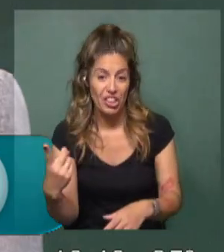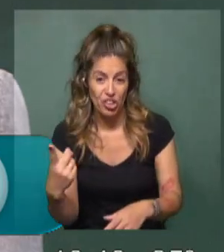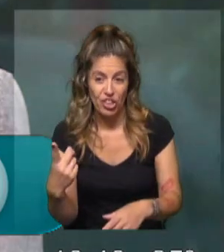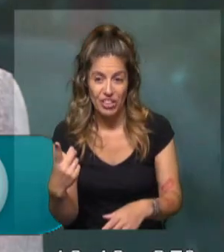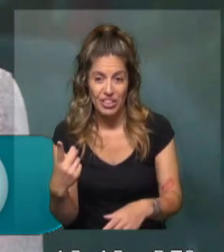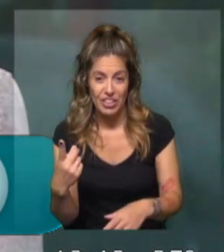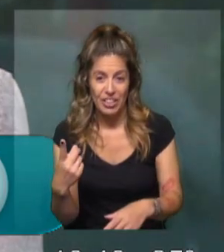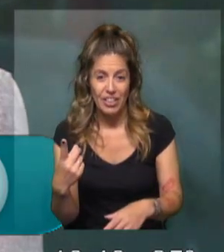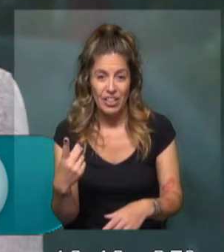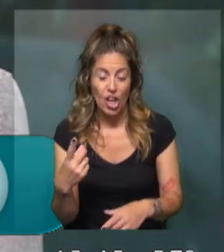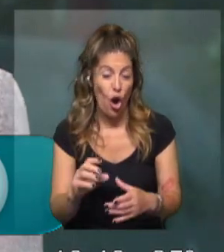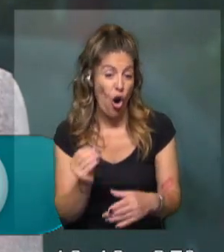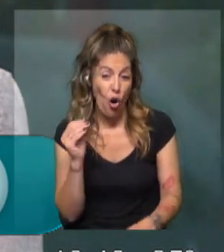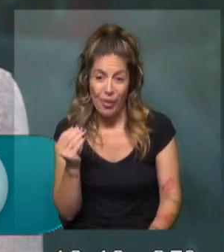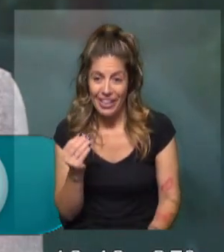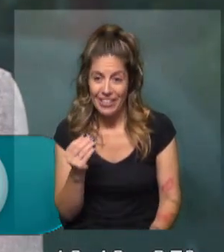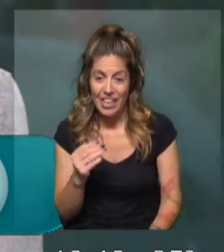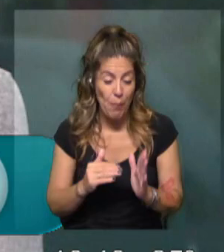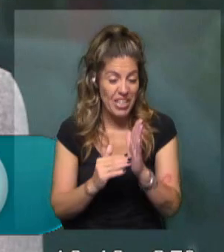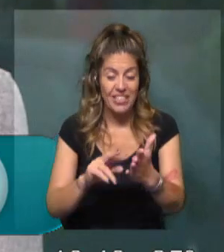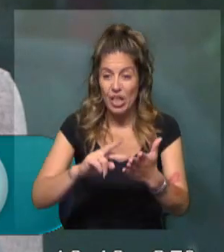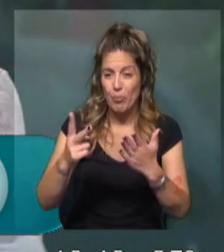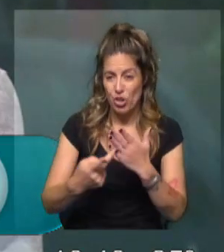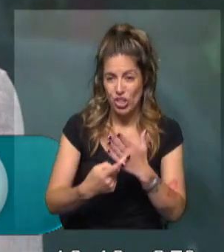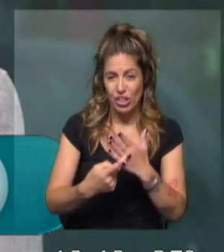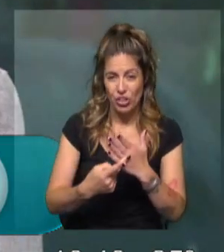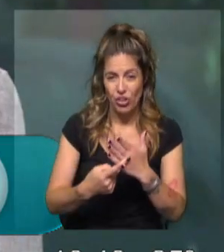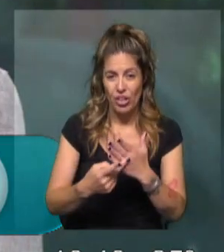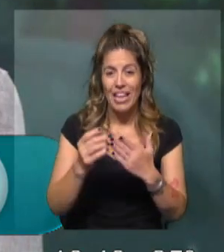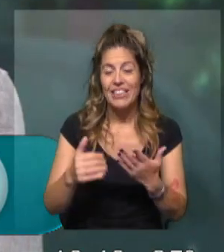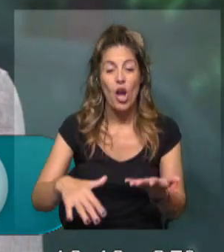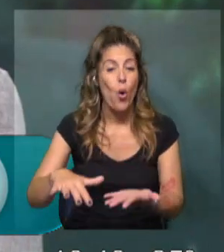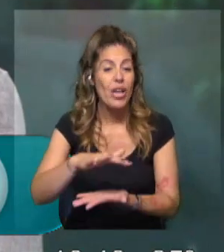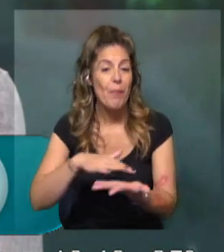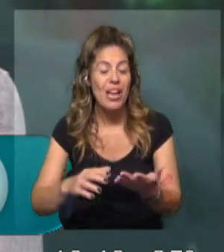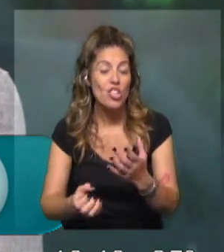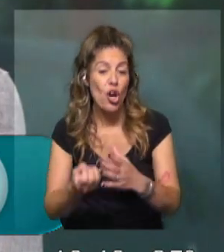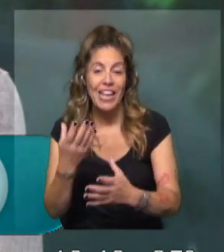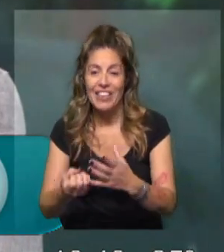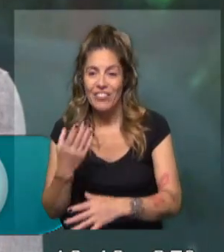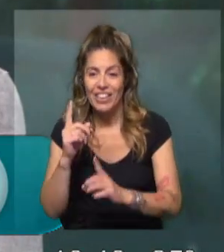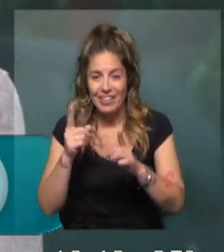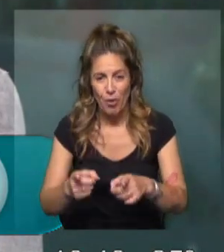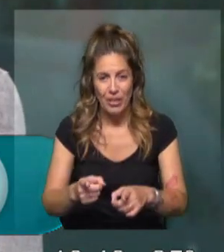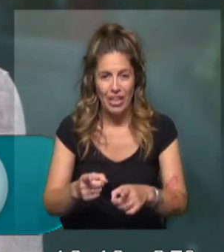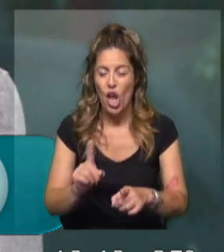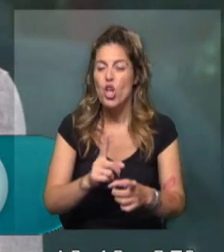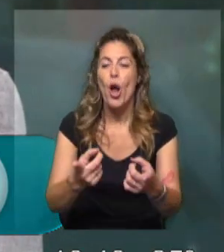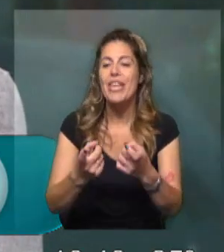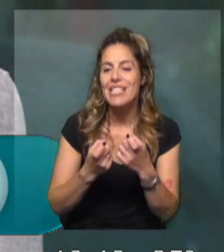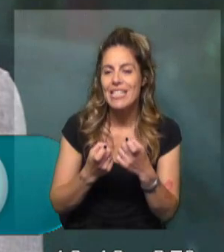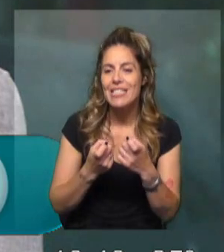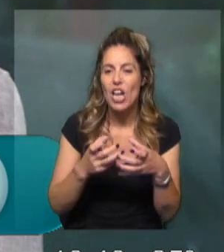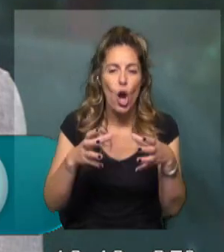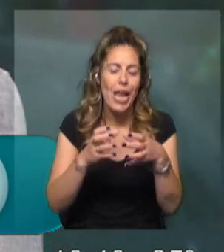y dramaturgos muy jóvenes que presentan proyectos. Pero que tienen un espacio de creatividad también, que no es necesario ser